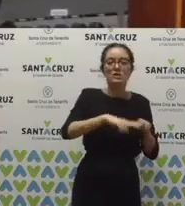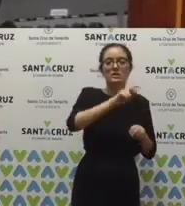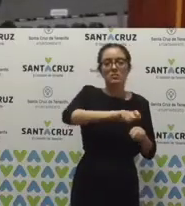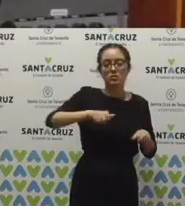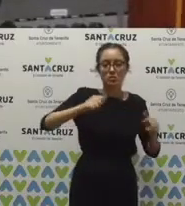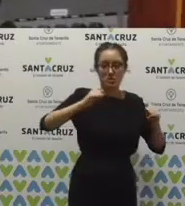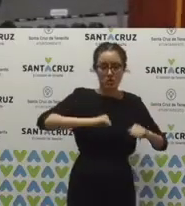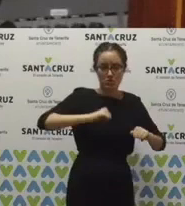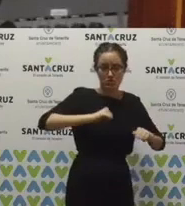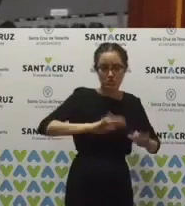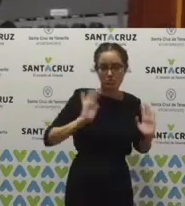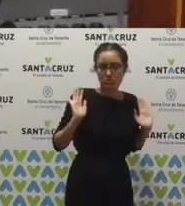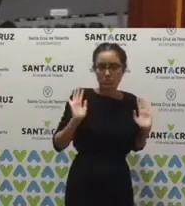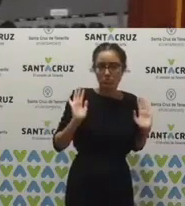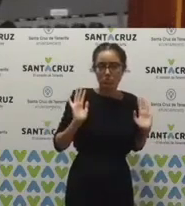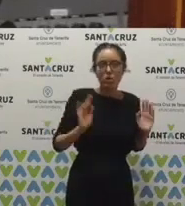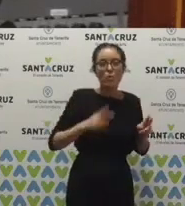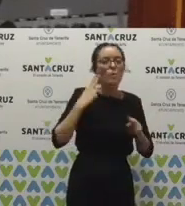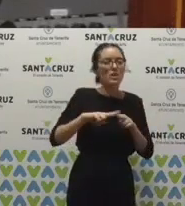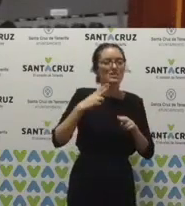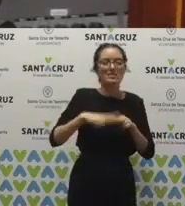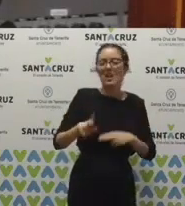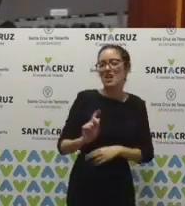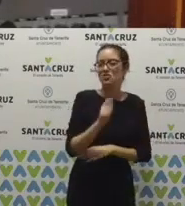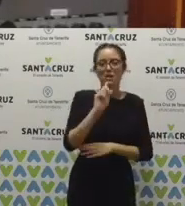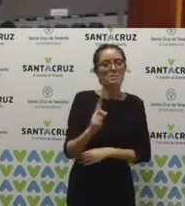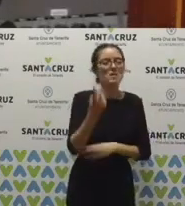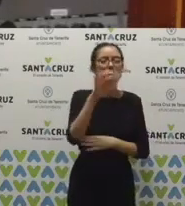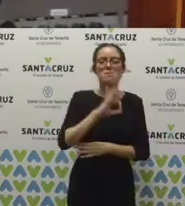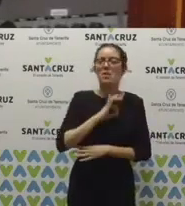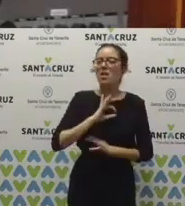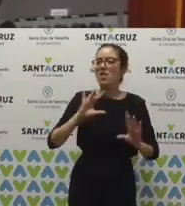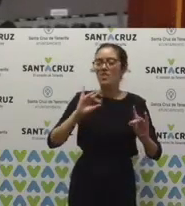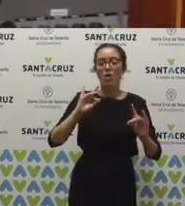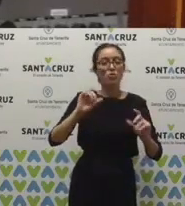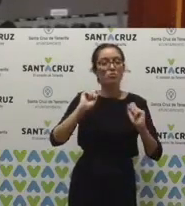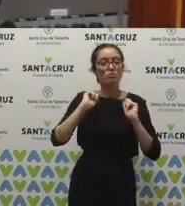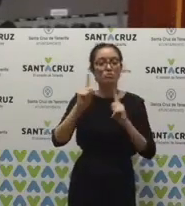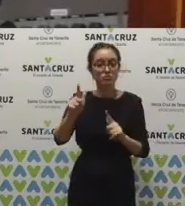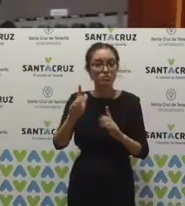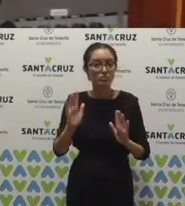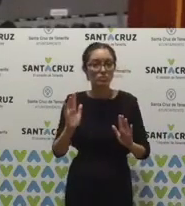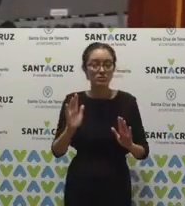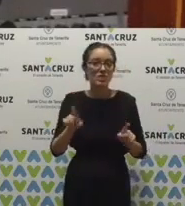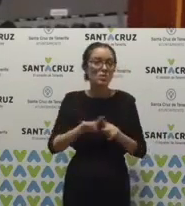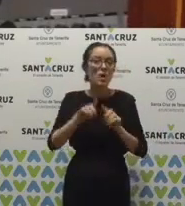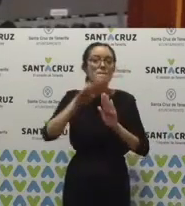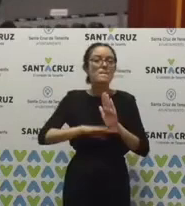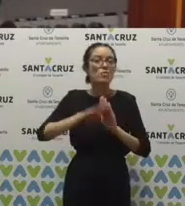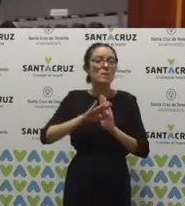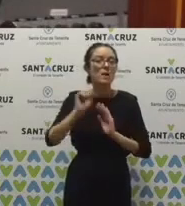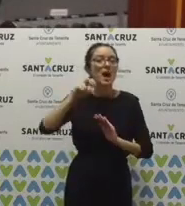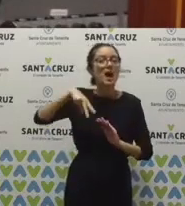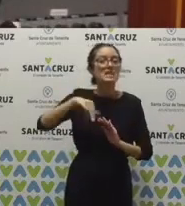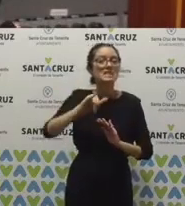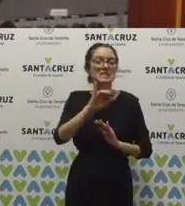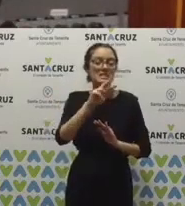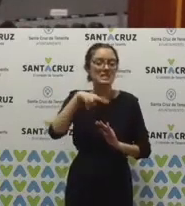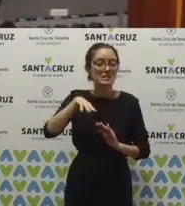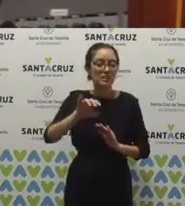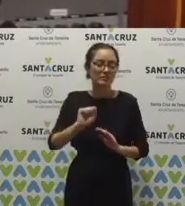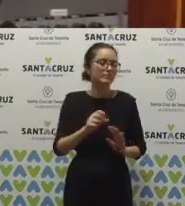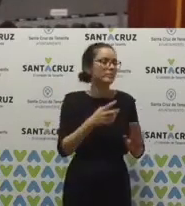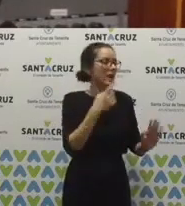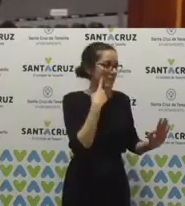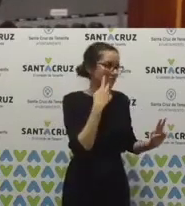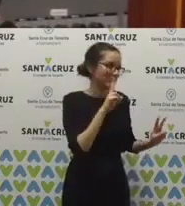ninguna política de más éxito una política que recibió la medalla de oro de canarias desarrollar el programa encina la cuestión de